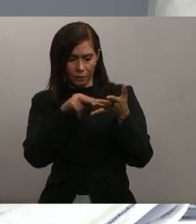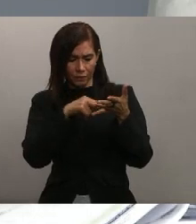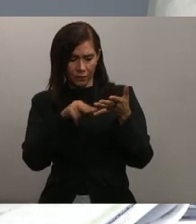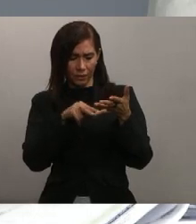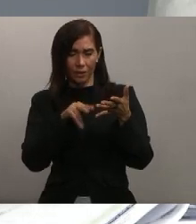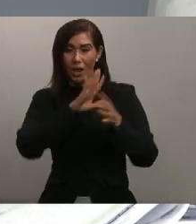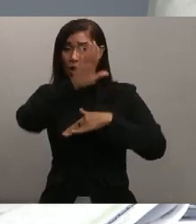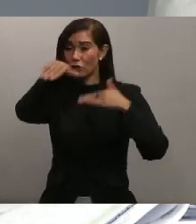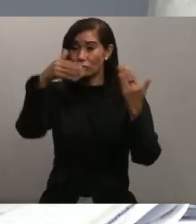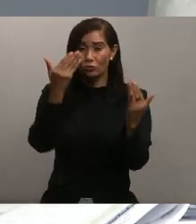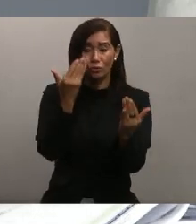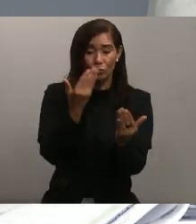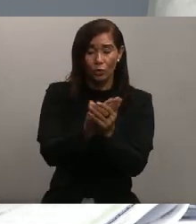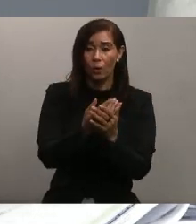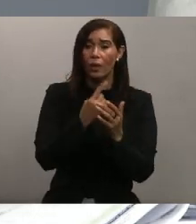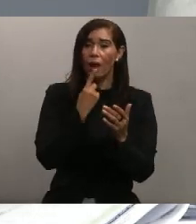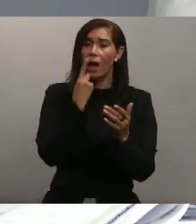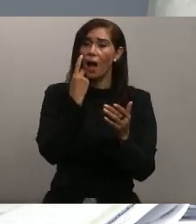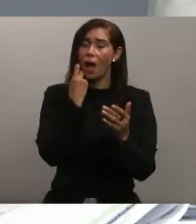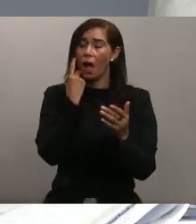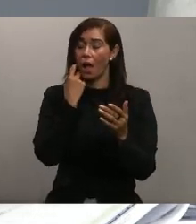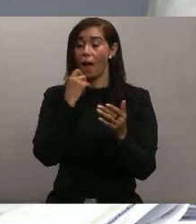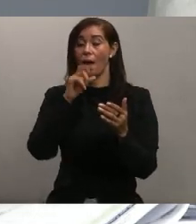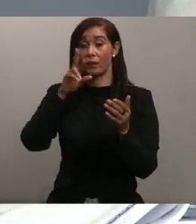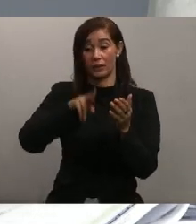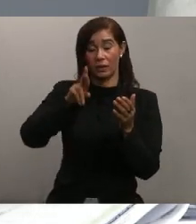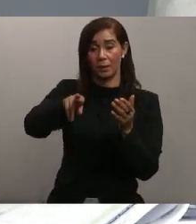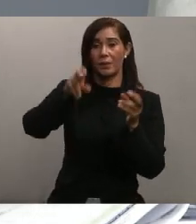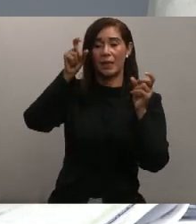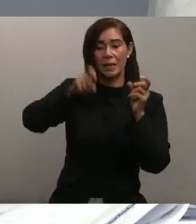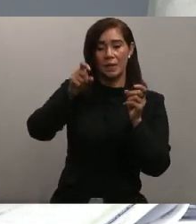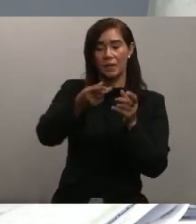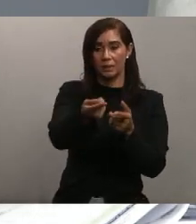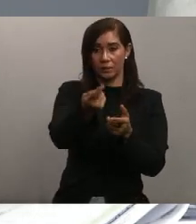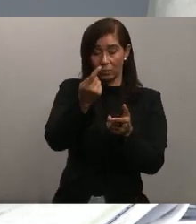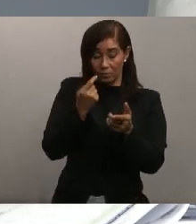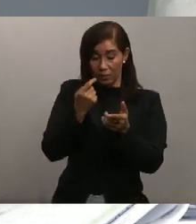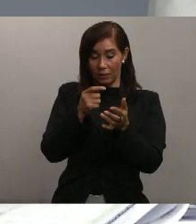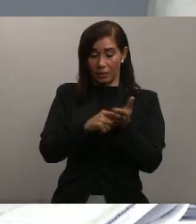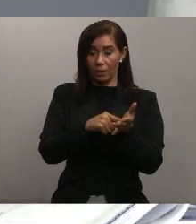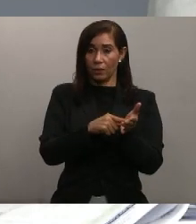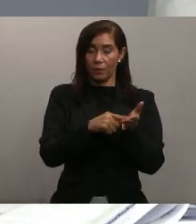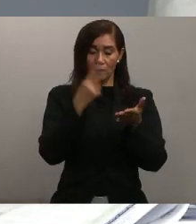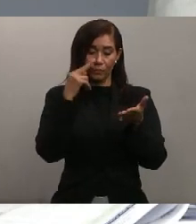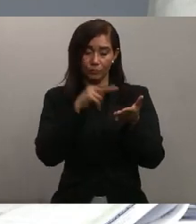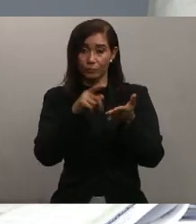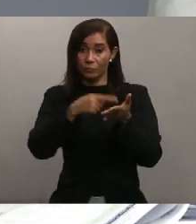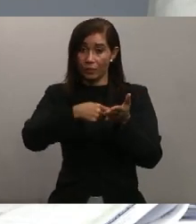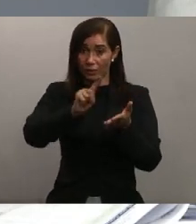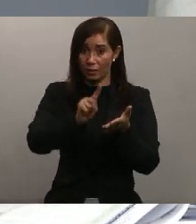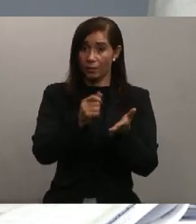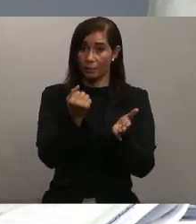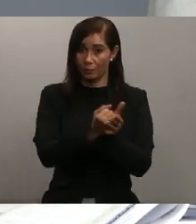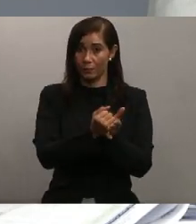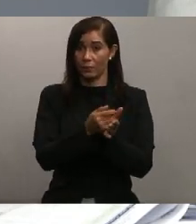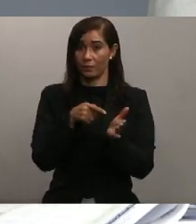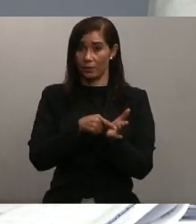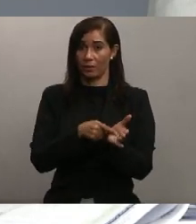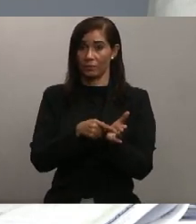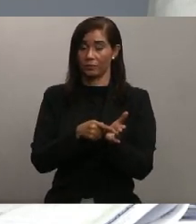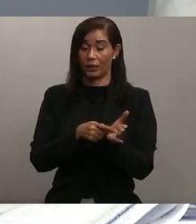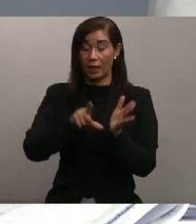en qué institución se haga una prueba rápida, el mandato es que debe hacerse de